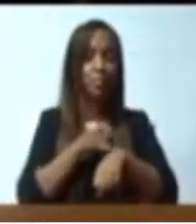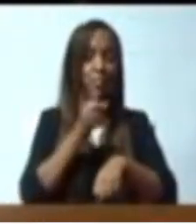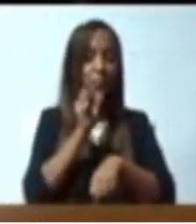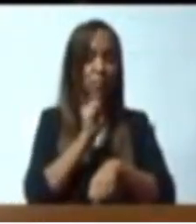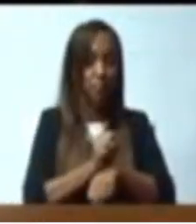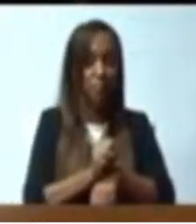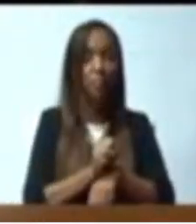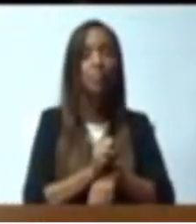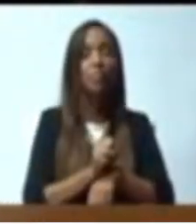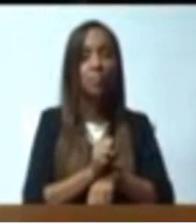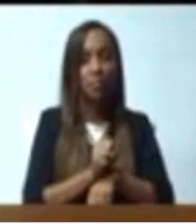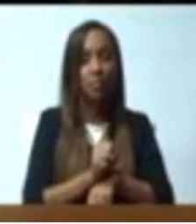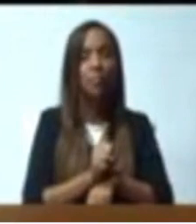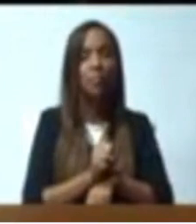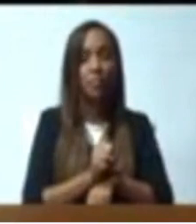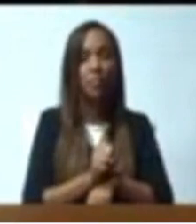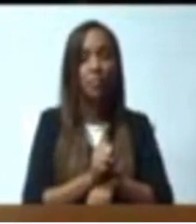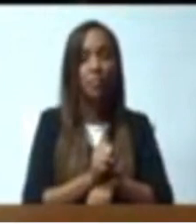como sanjuaneros,